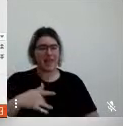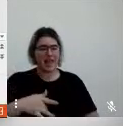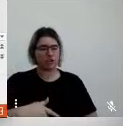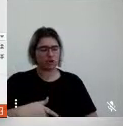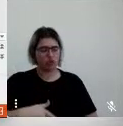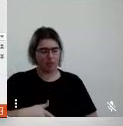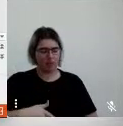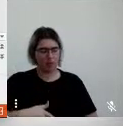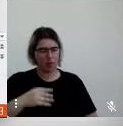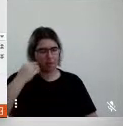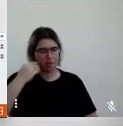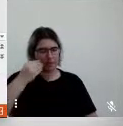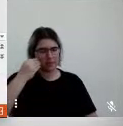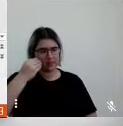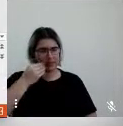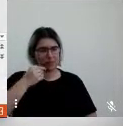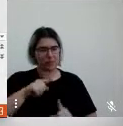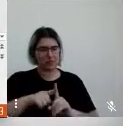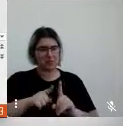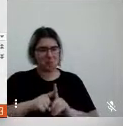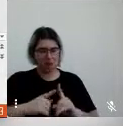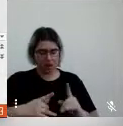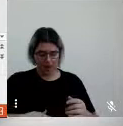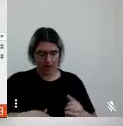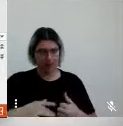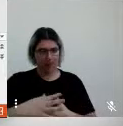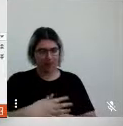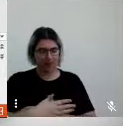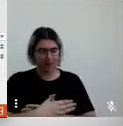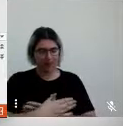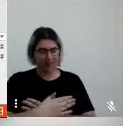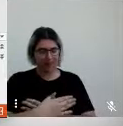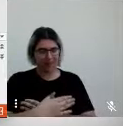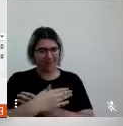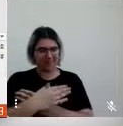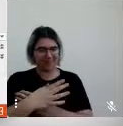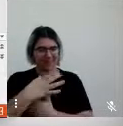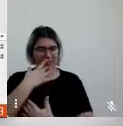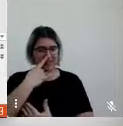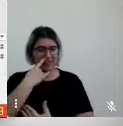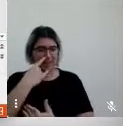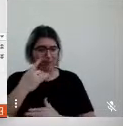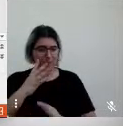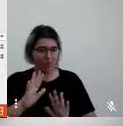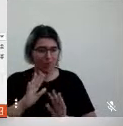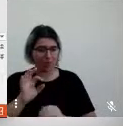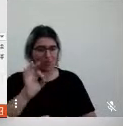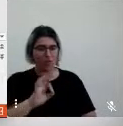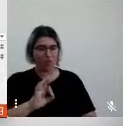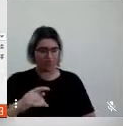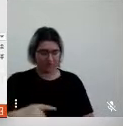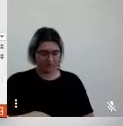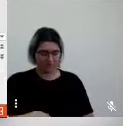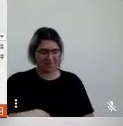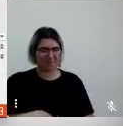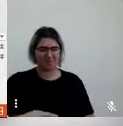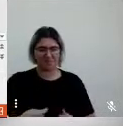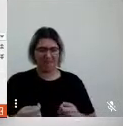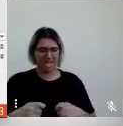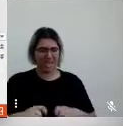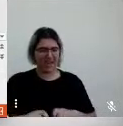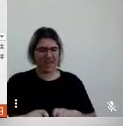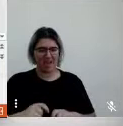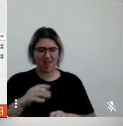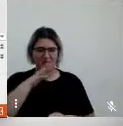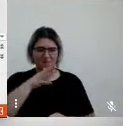expresiones de siento mariposas en el estómago cuando una persona se está enamorando o tengo el estómago cerrado ante un momento de tensión